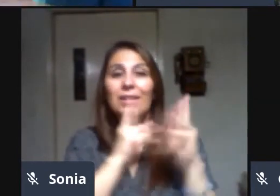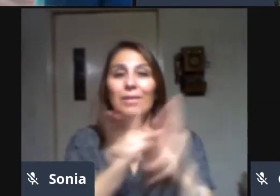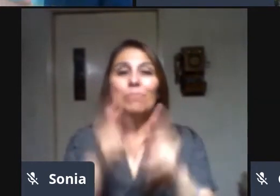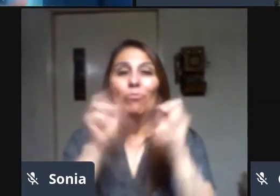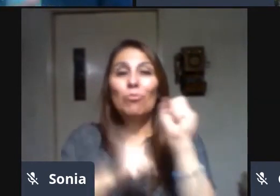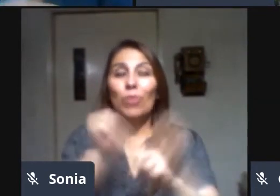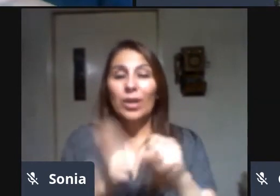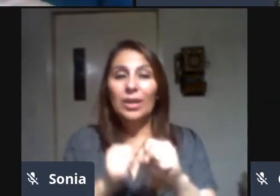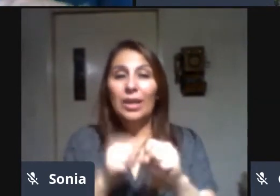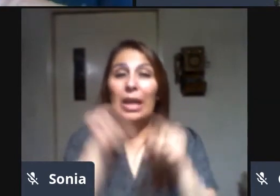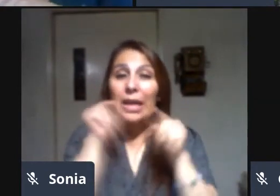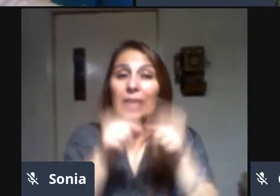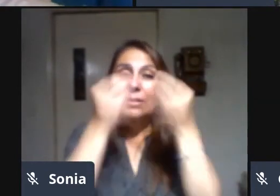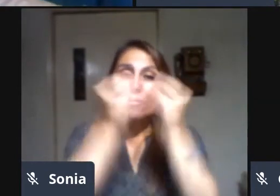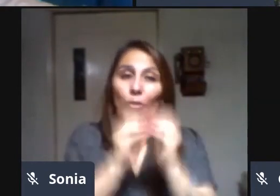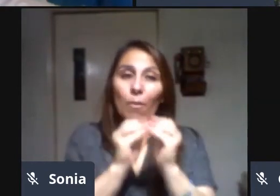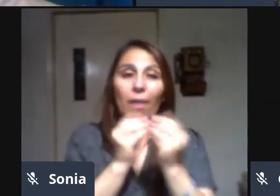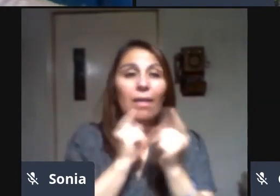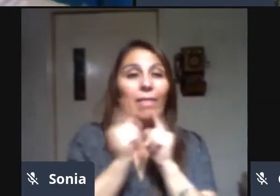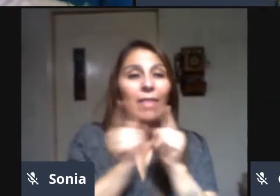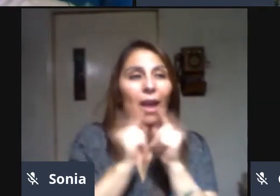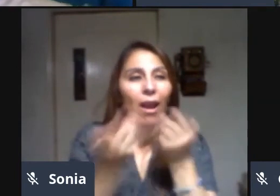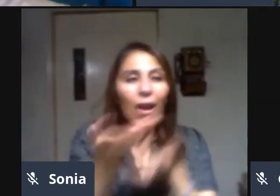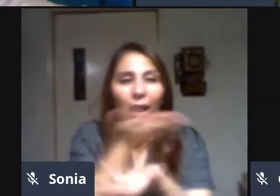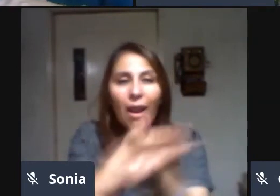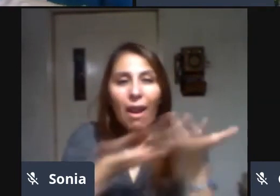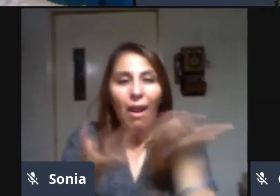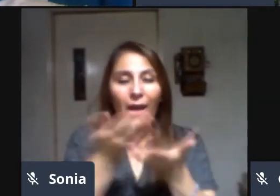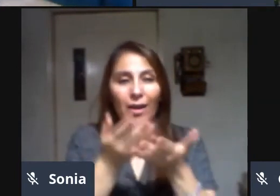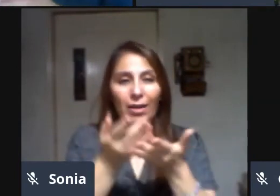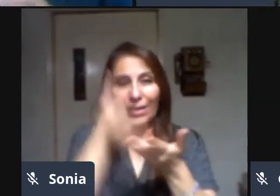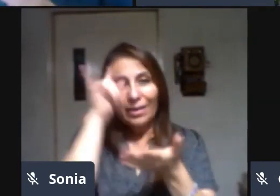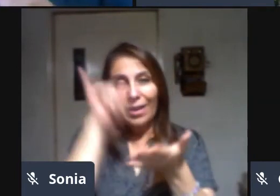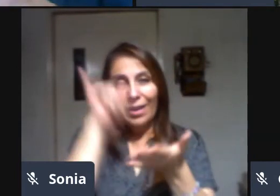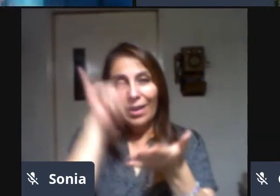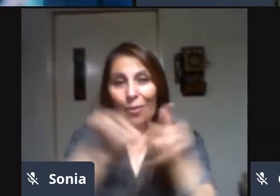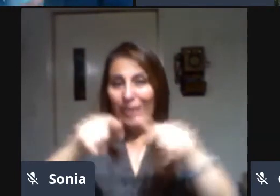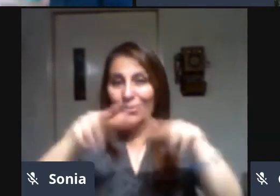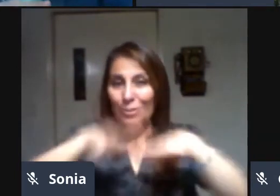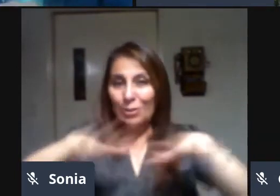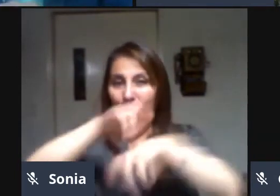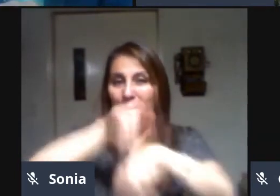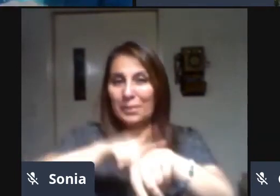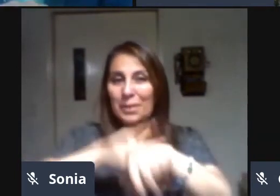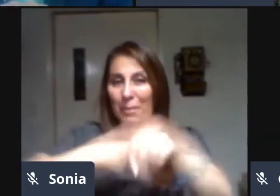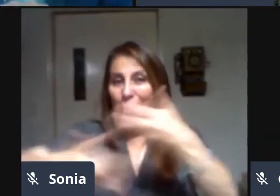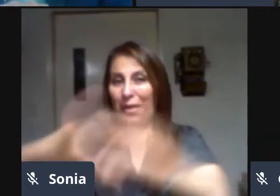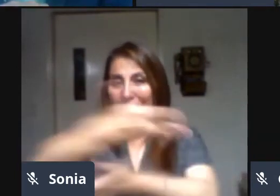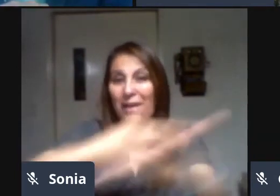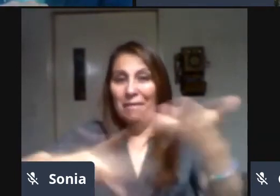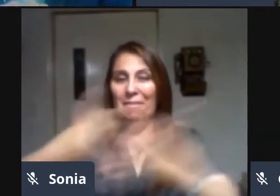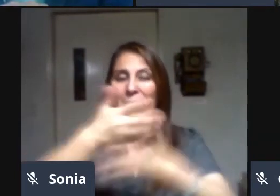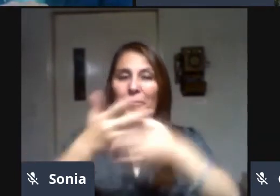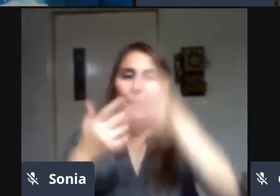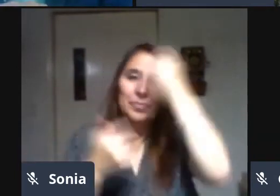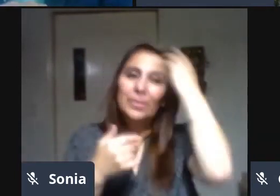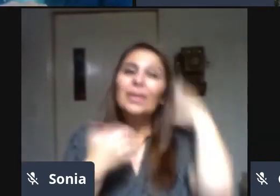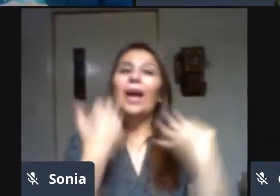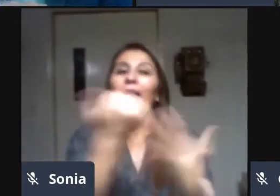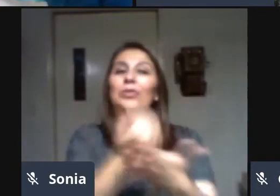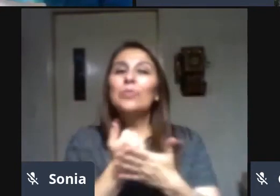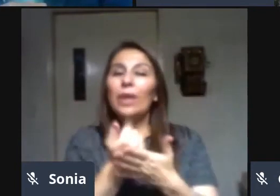el nombre de estos espacios que tenemos que permiten ver el día mundial logo